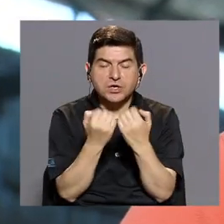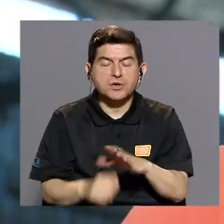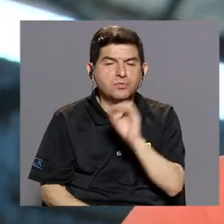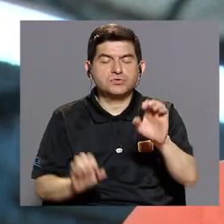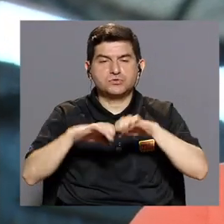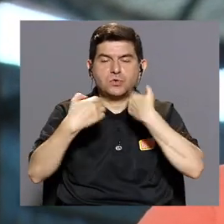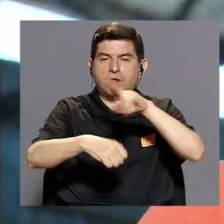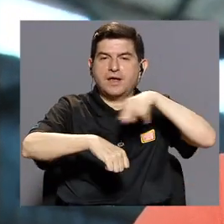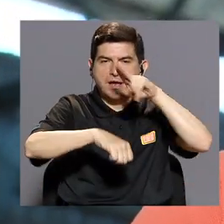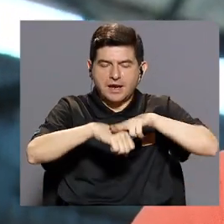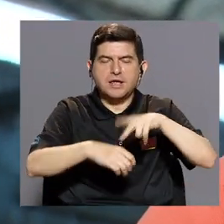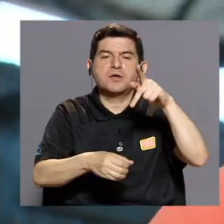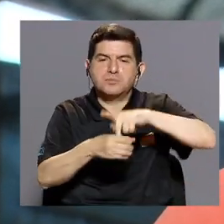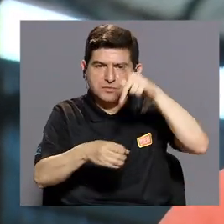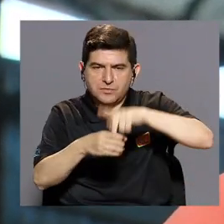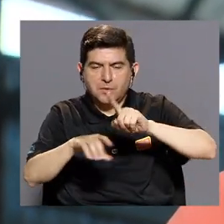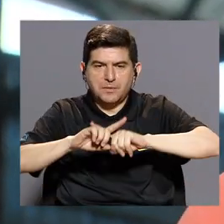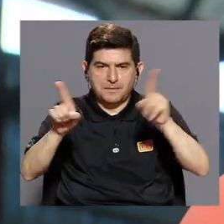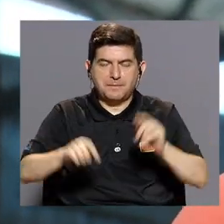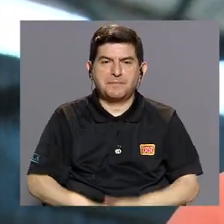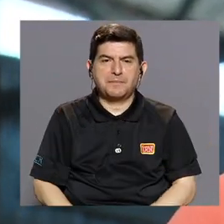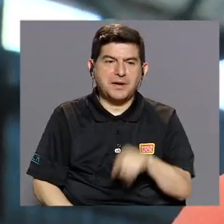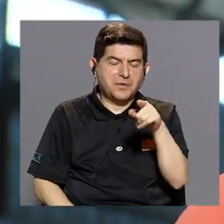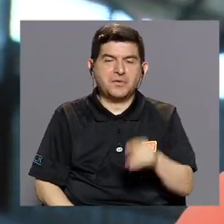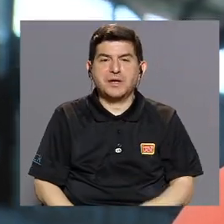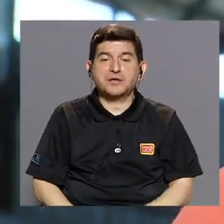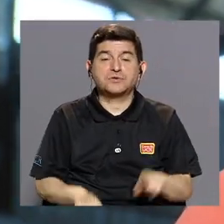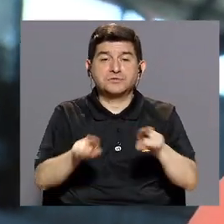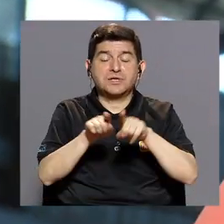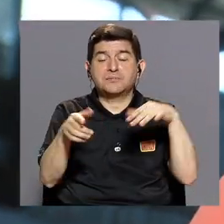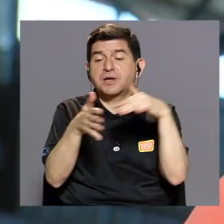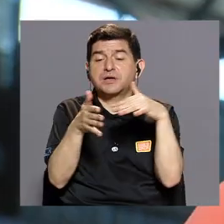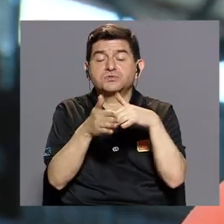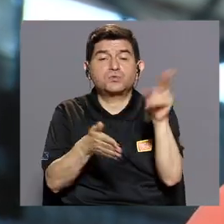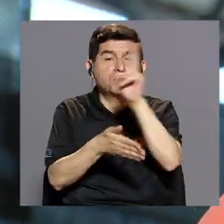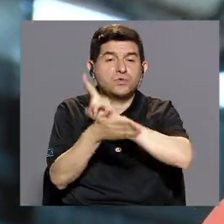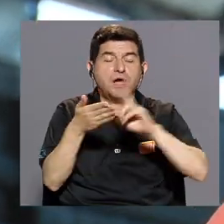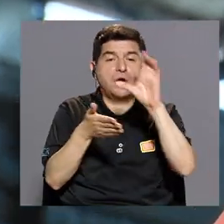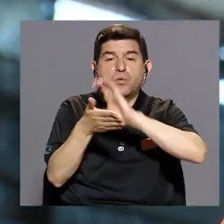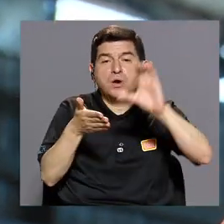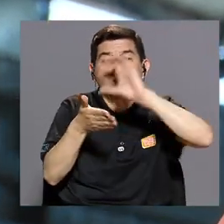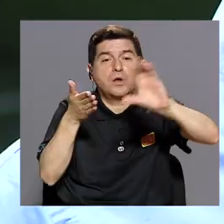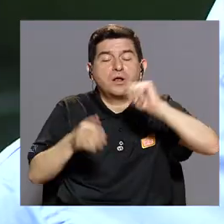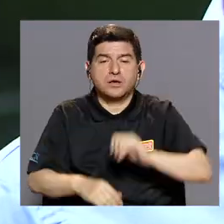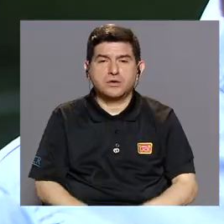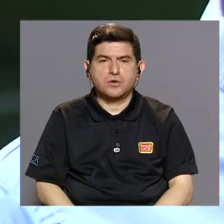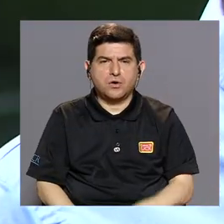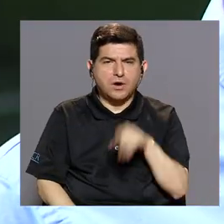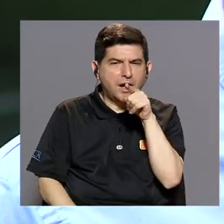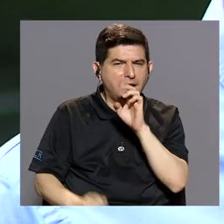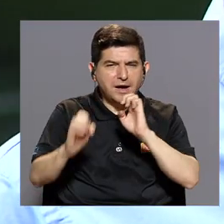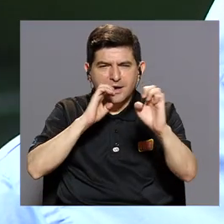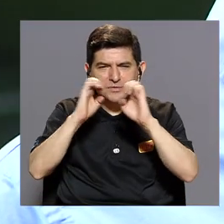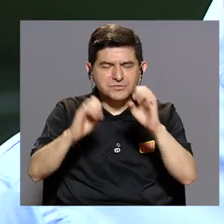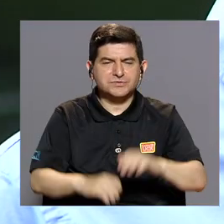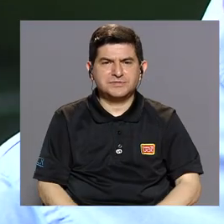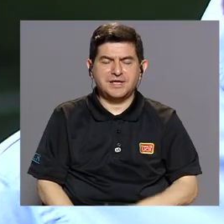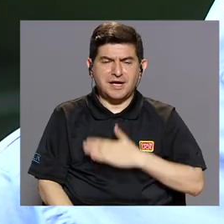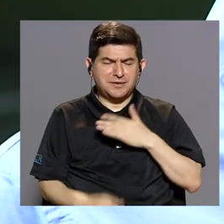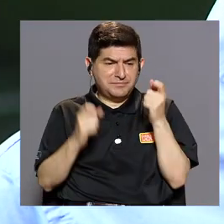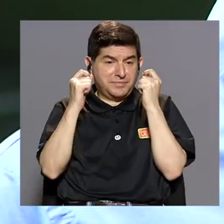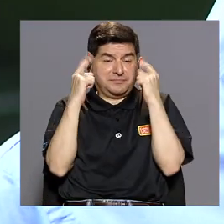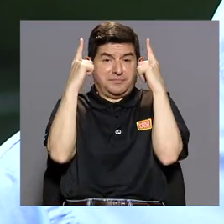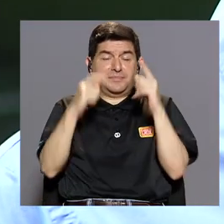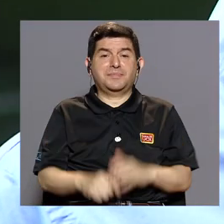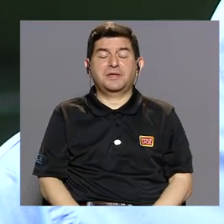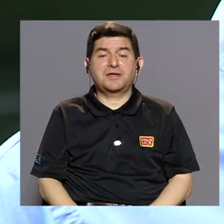yendo a la selección cuando les corresponde ir, pero salen y se van a la U. Salen y se van al colegio. El día que estuve entrevistando a los TEM, uh-huh. yo le comentaba que me